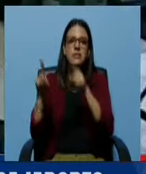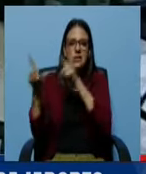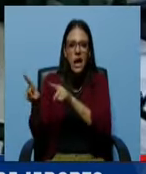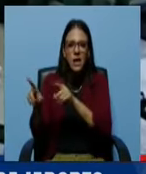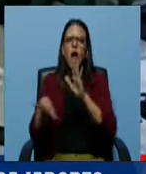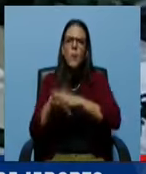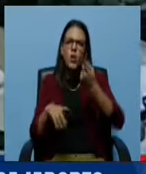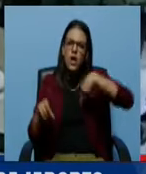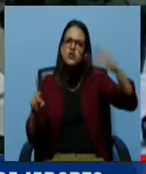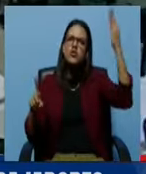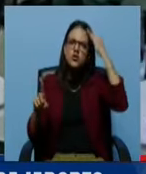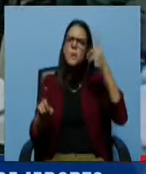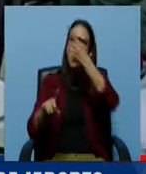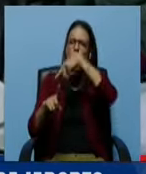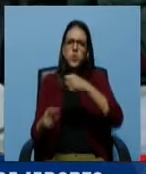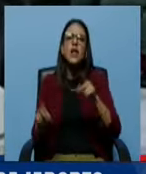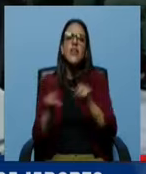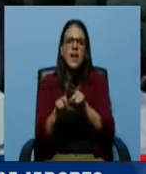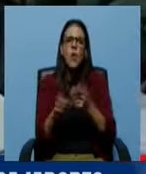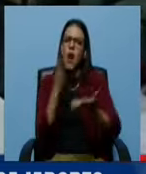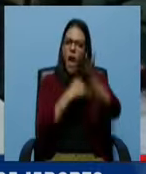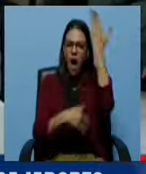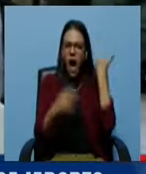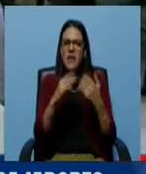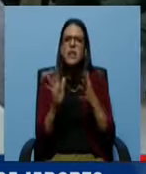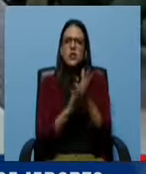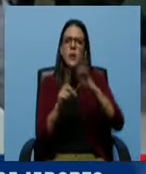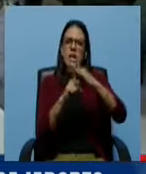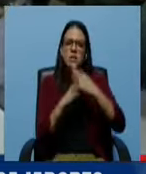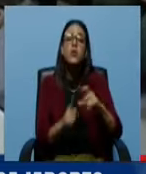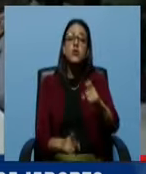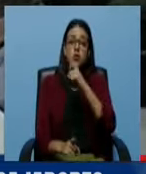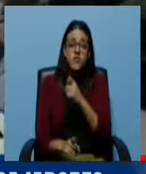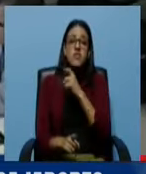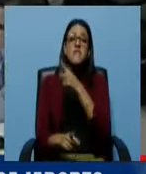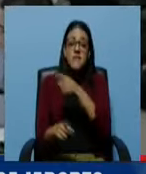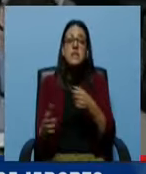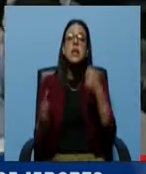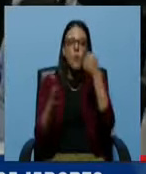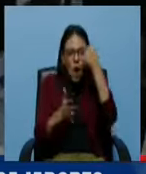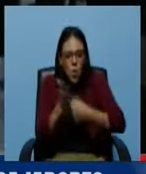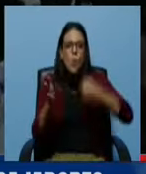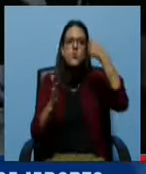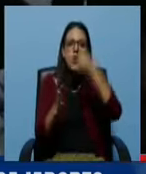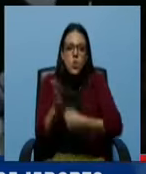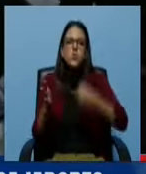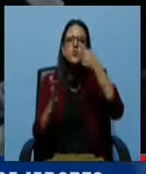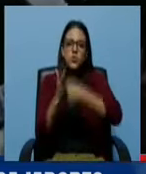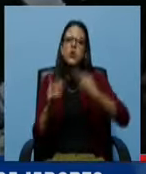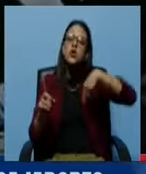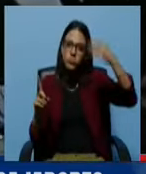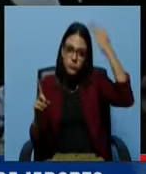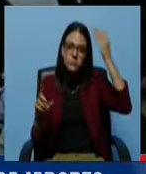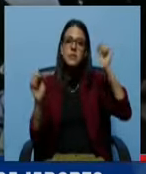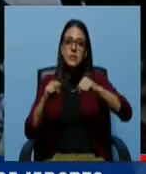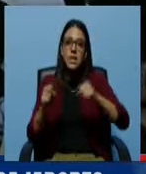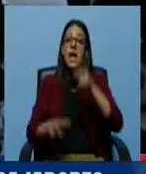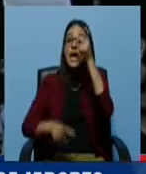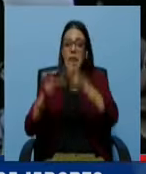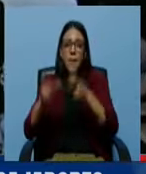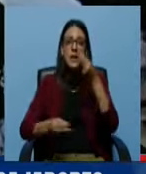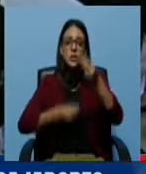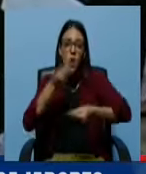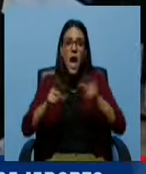porque sabemos que a ustedes les ha tocado en circunstancias difíciles, nadando contra la corriente. Y la gente que se